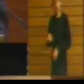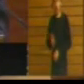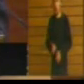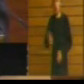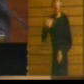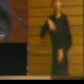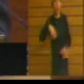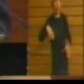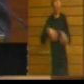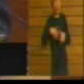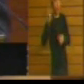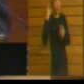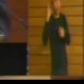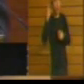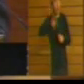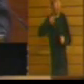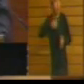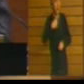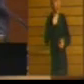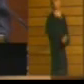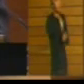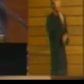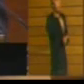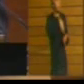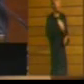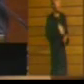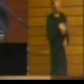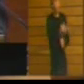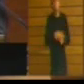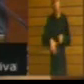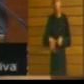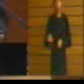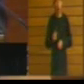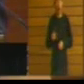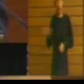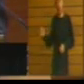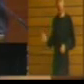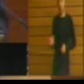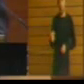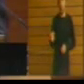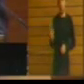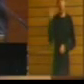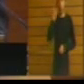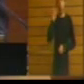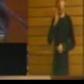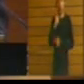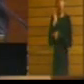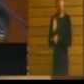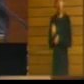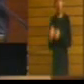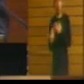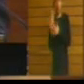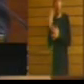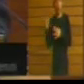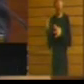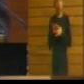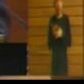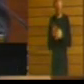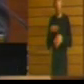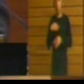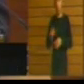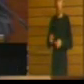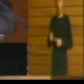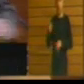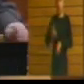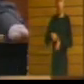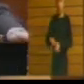planteaba por parte de la comunidad educativa. Se limitaron a enviar un profesor de apoyo con jornada parcial. Podían habérsela incrementado